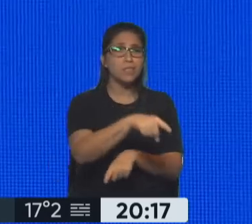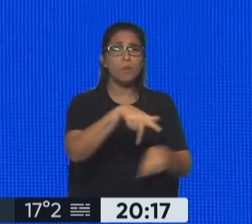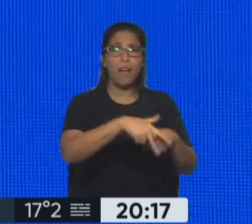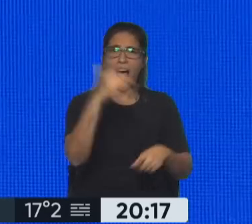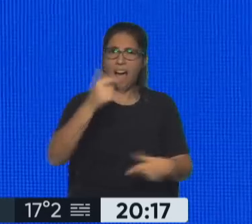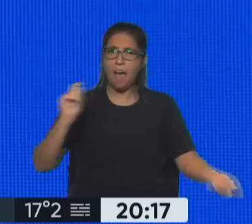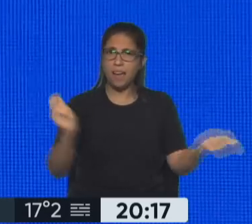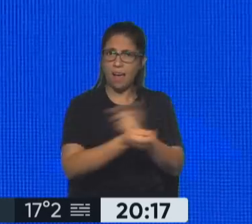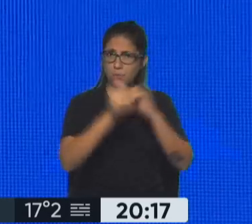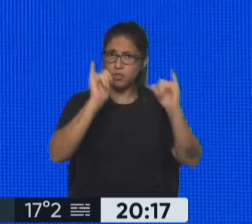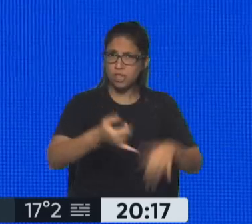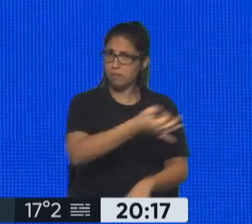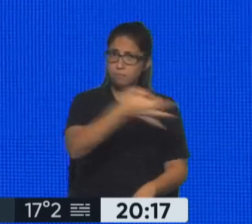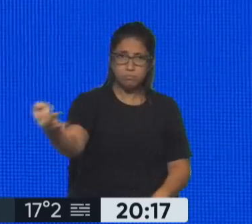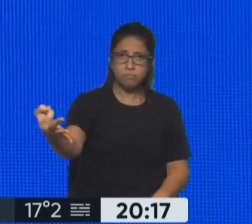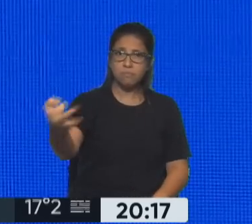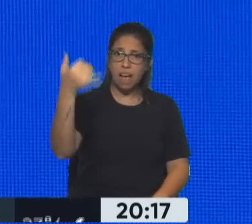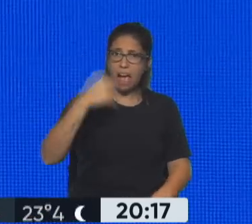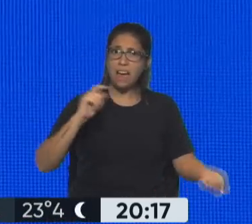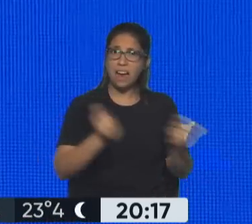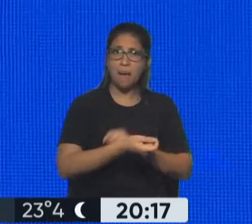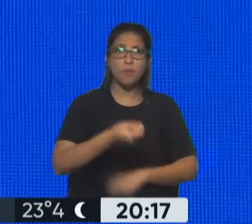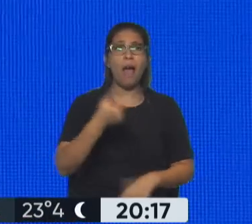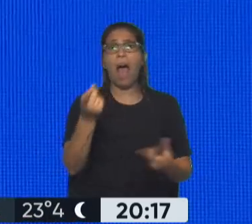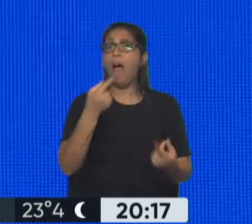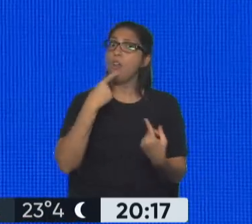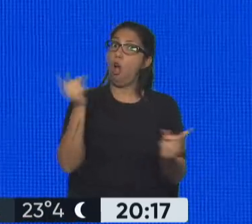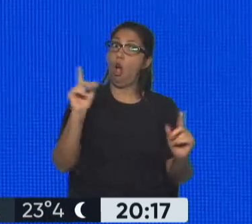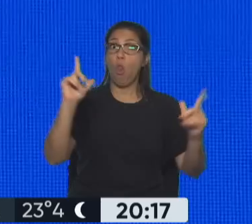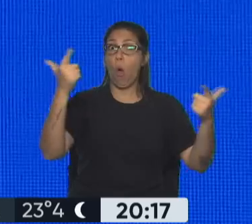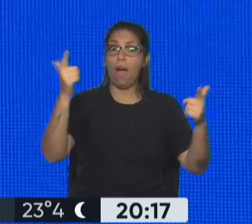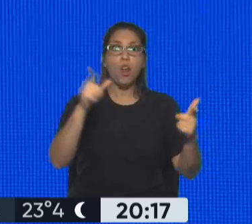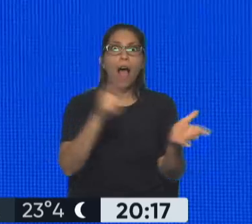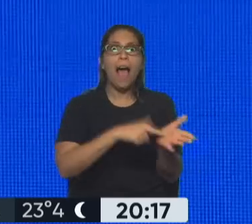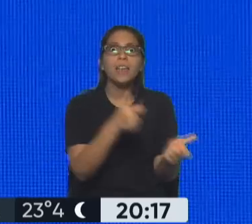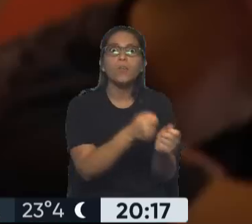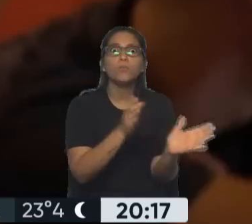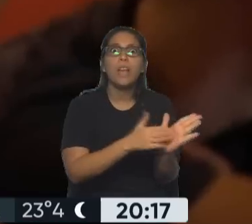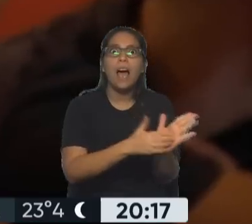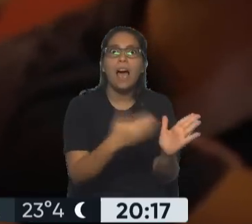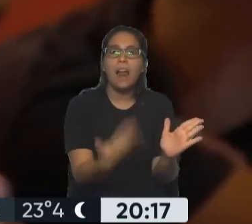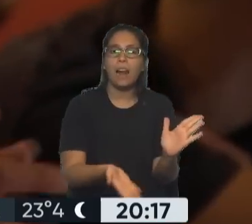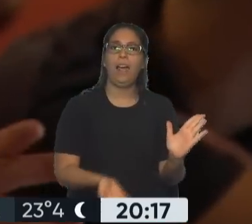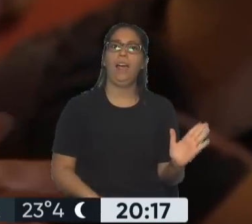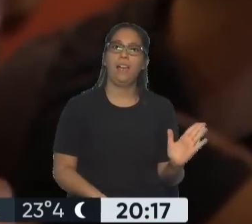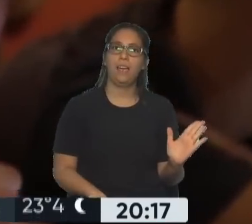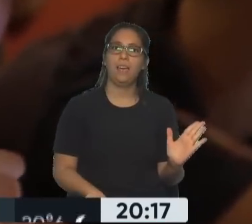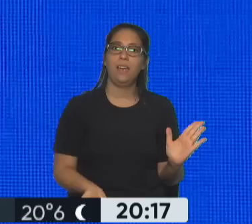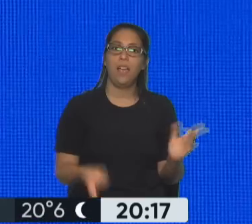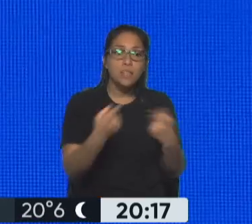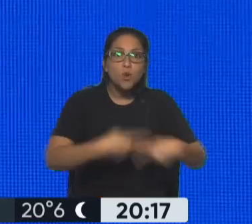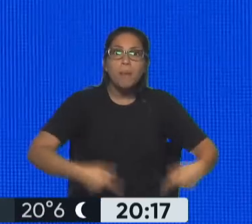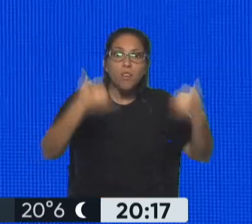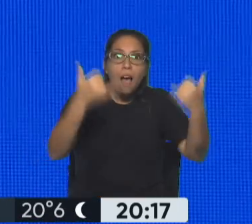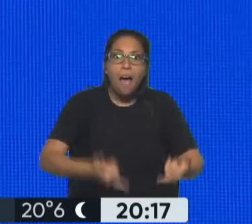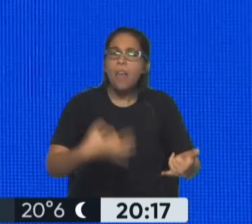una modificación. Es cierto, no hay que negarla, hay que usarla, hay que usar las cosas y los